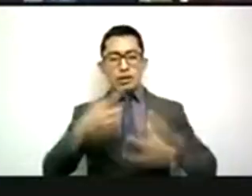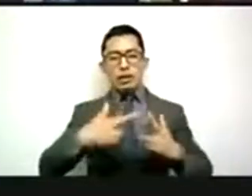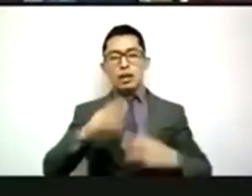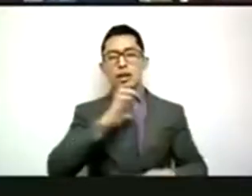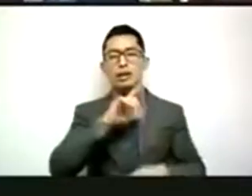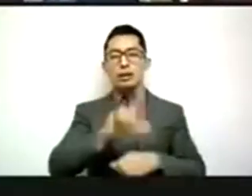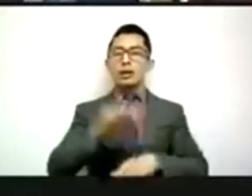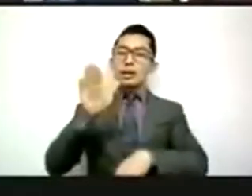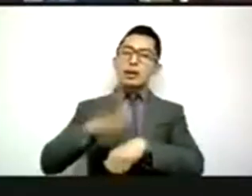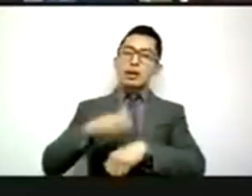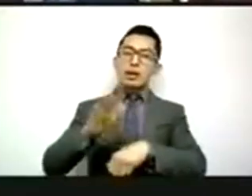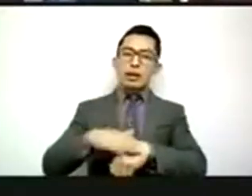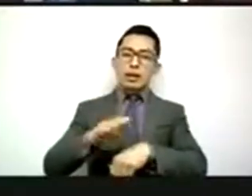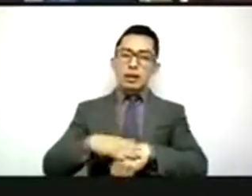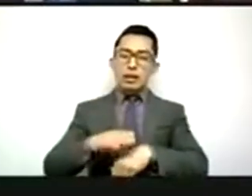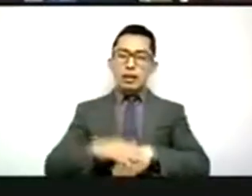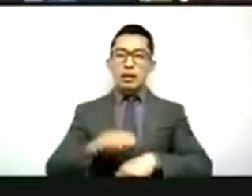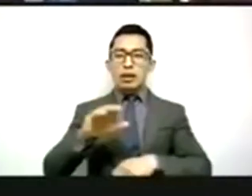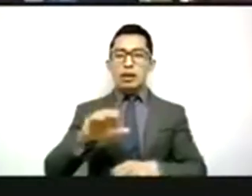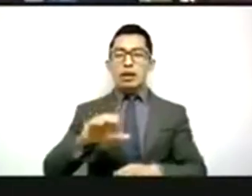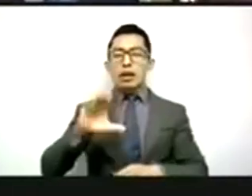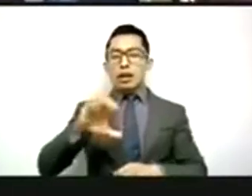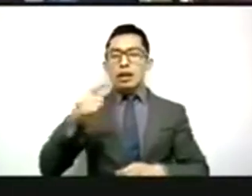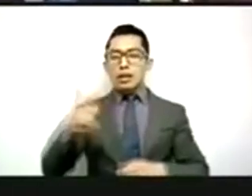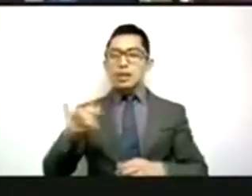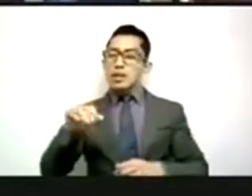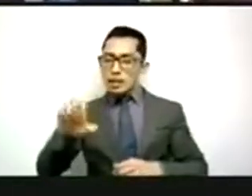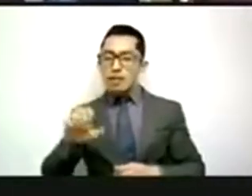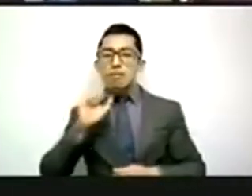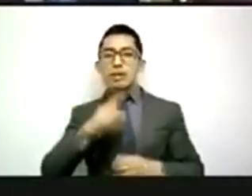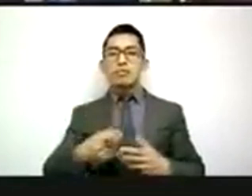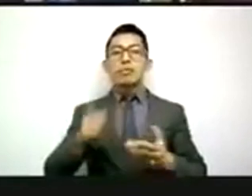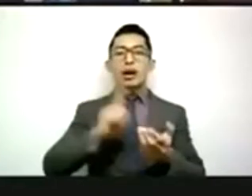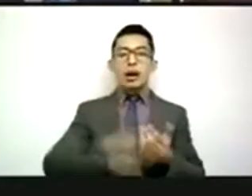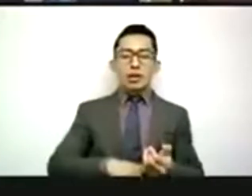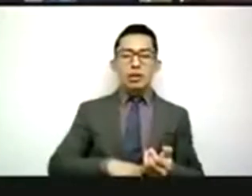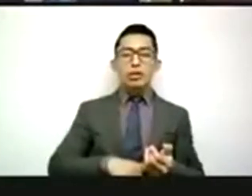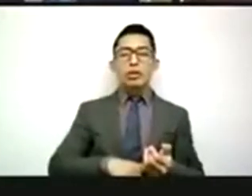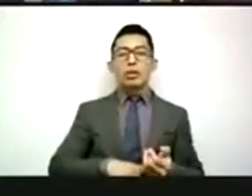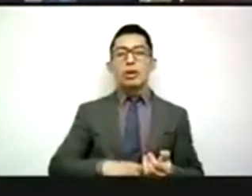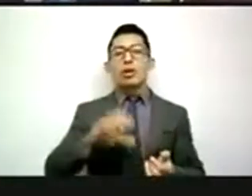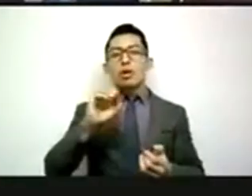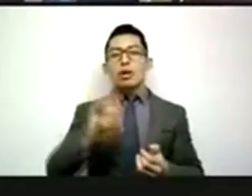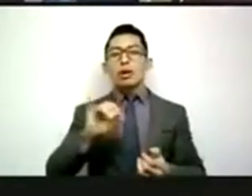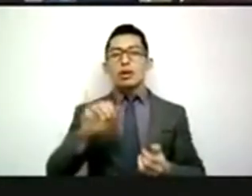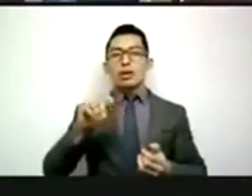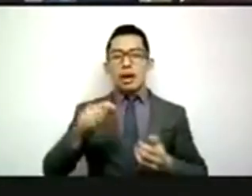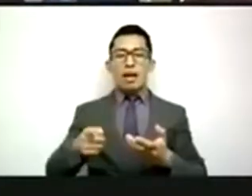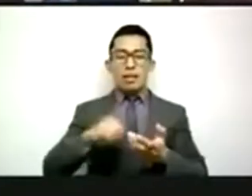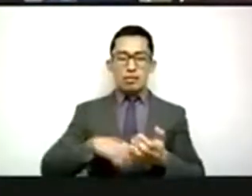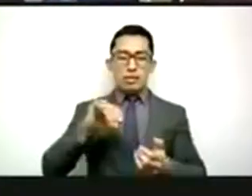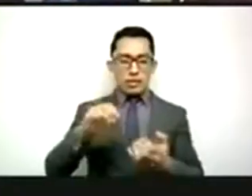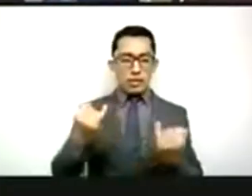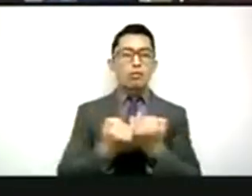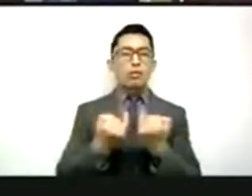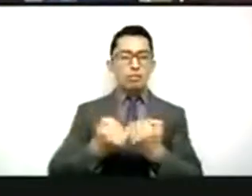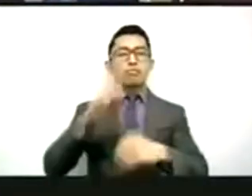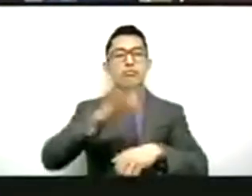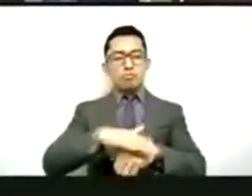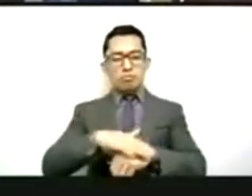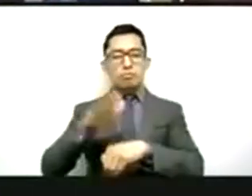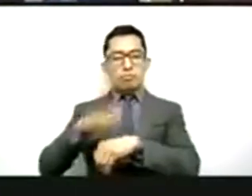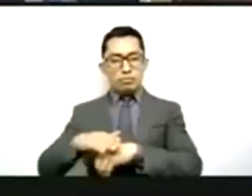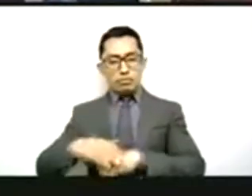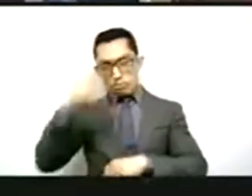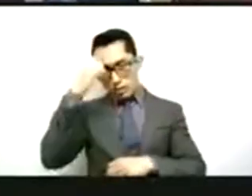al Consejo General del INE, así como al órgano interno de control del referido instituto local para los